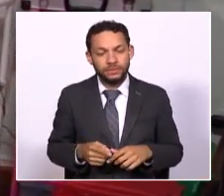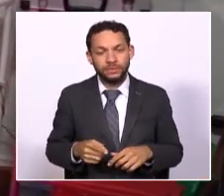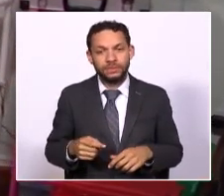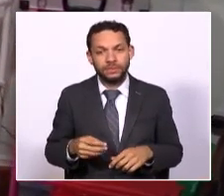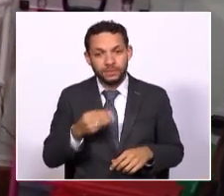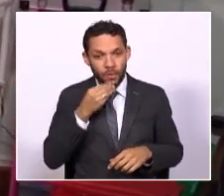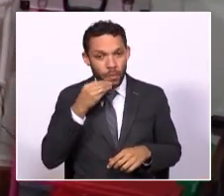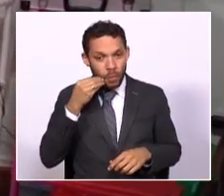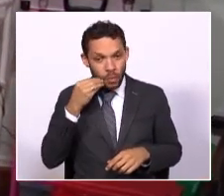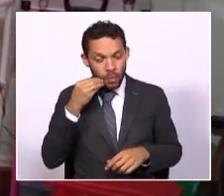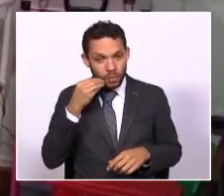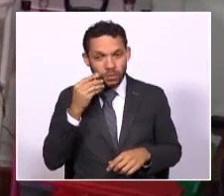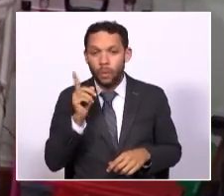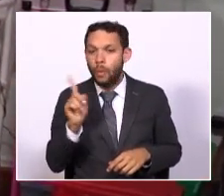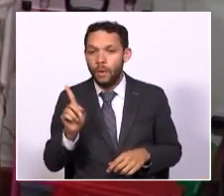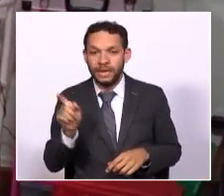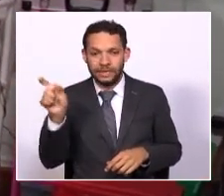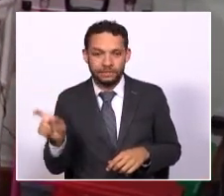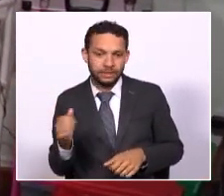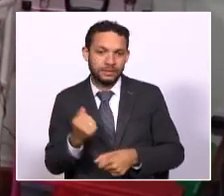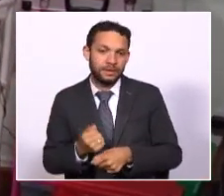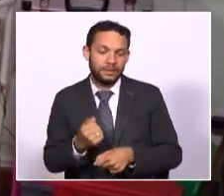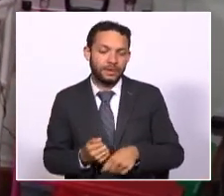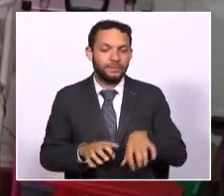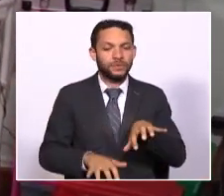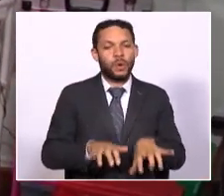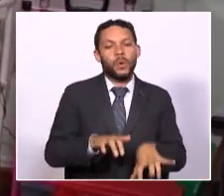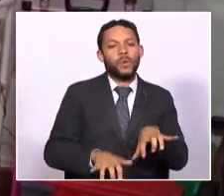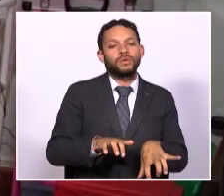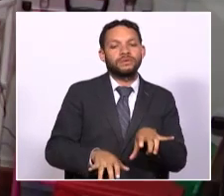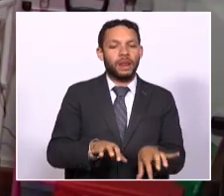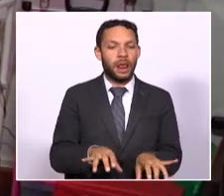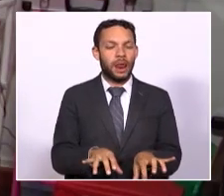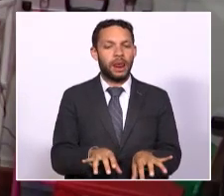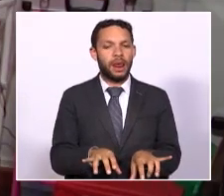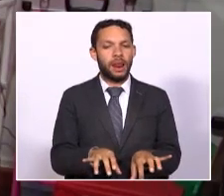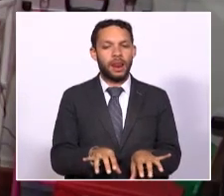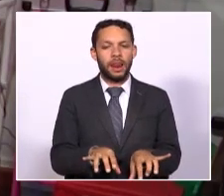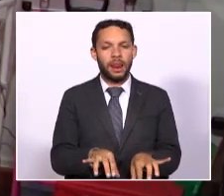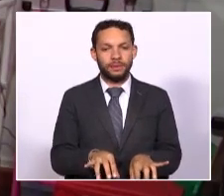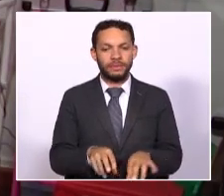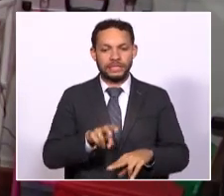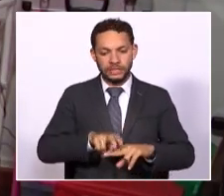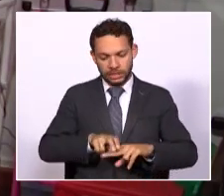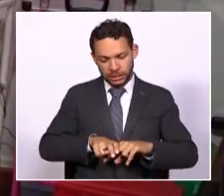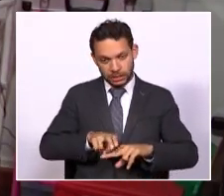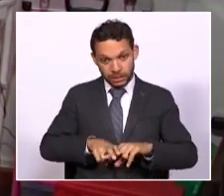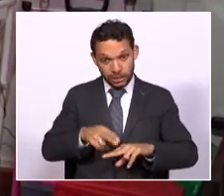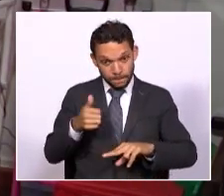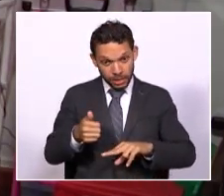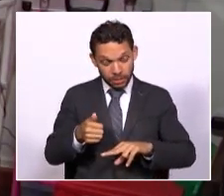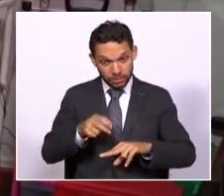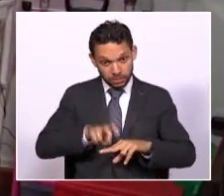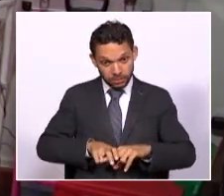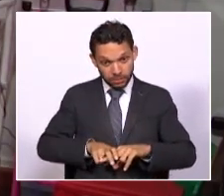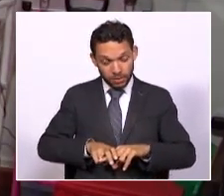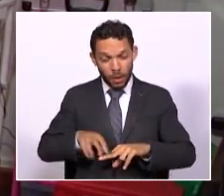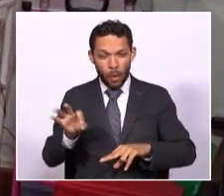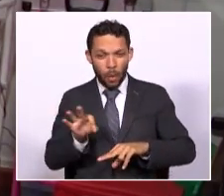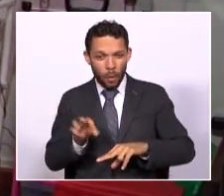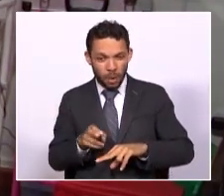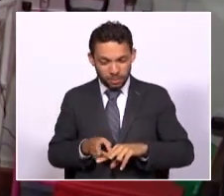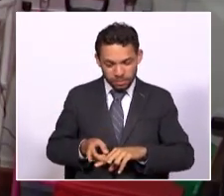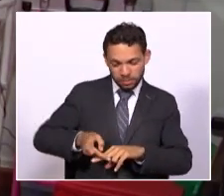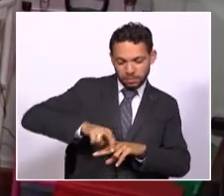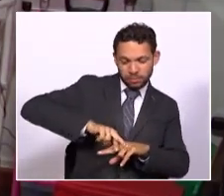varios, ella está en una oficina. Entonces, ¿será la silla adecuada? ¿Será que ella se sienta bien o en la puntica como la